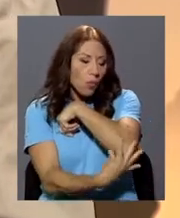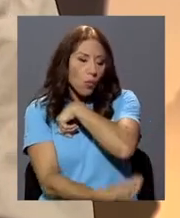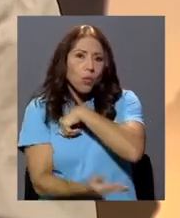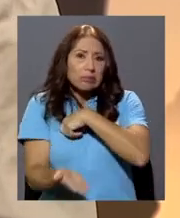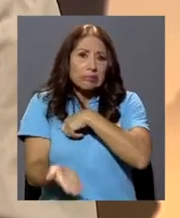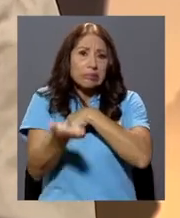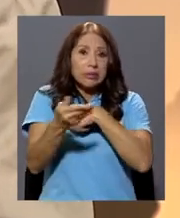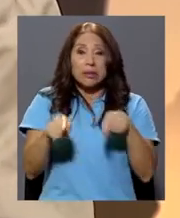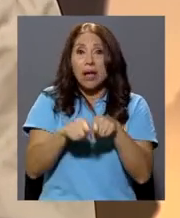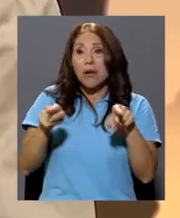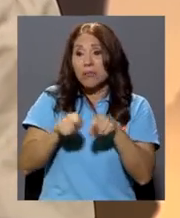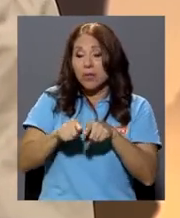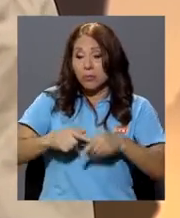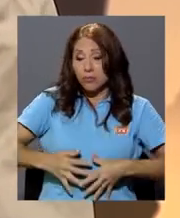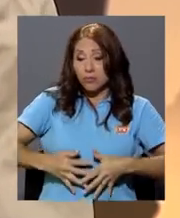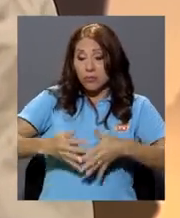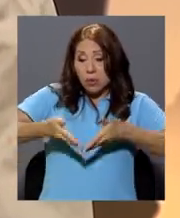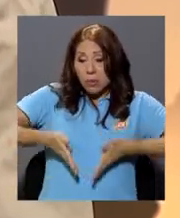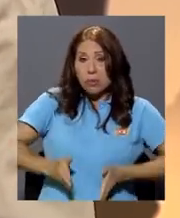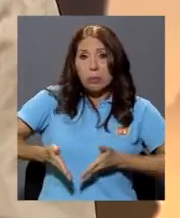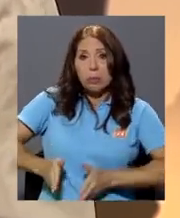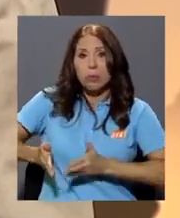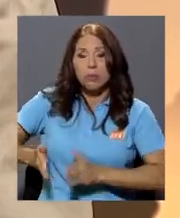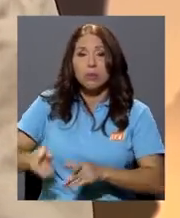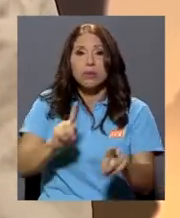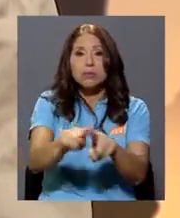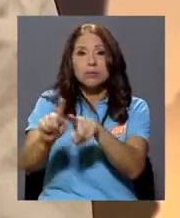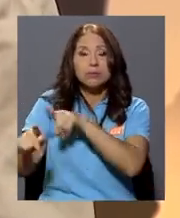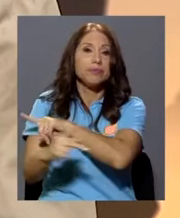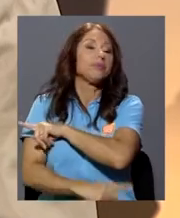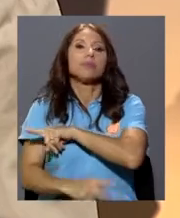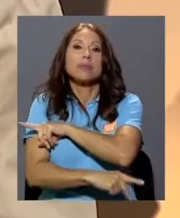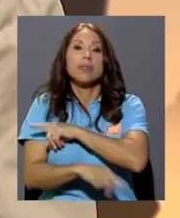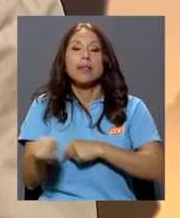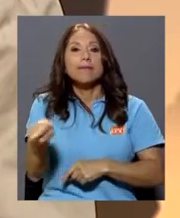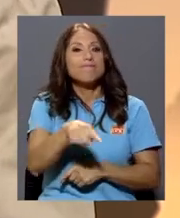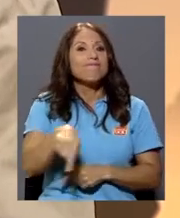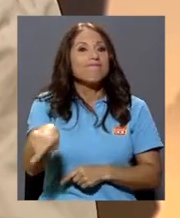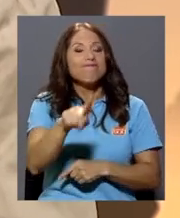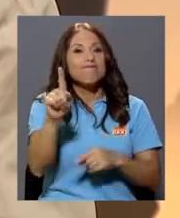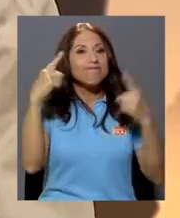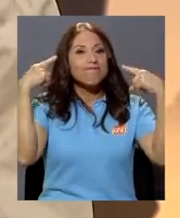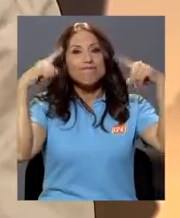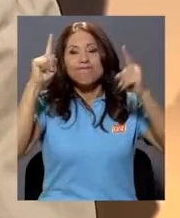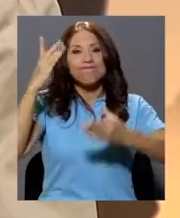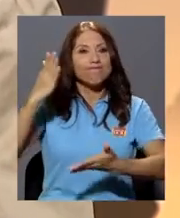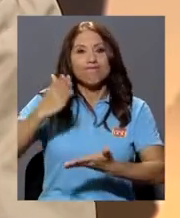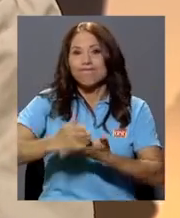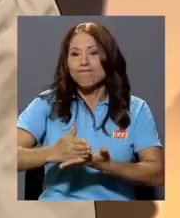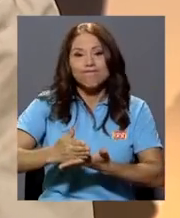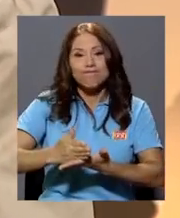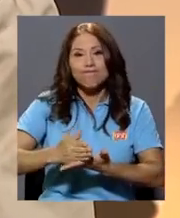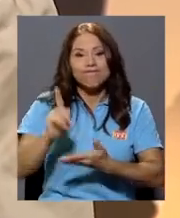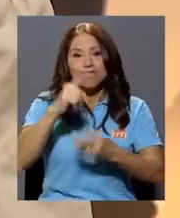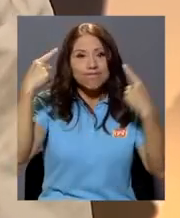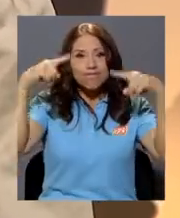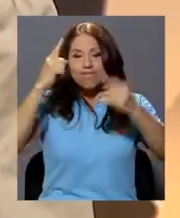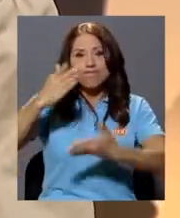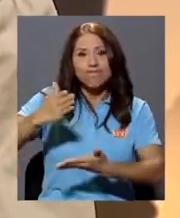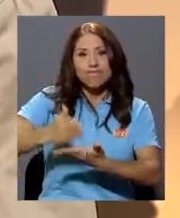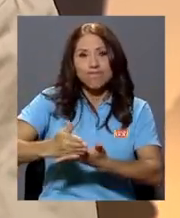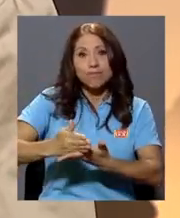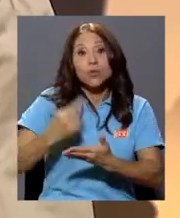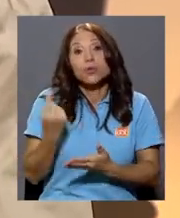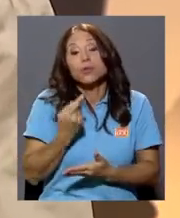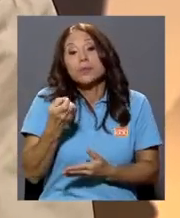de la natalidad también importante en esos países, que no se logra de alguna forma parar, o no se va a lograr de alguna forma parar, a no ser que